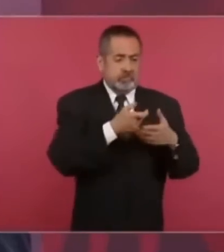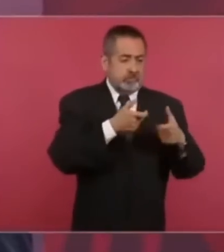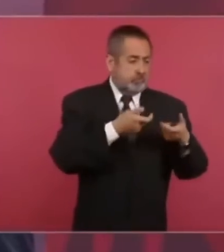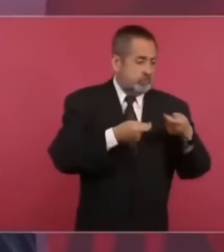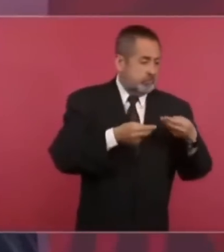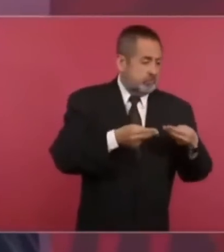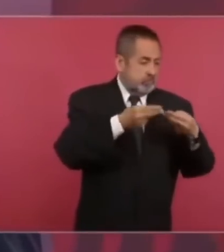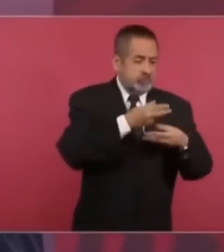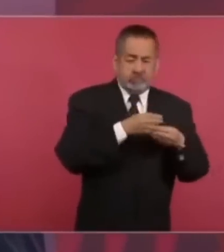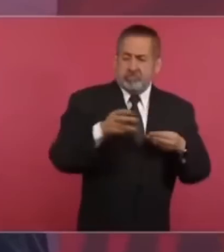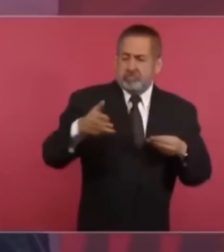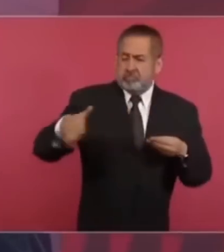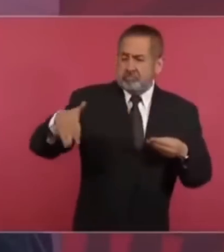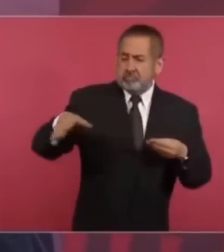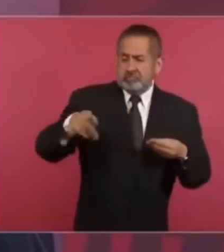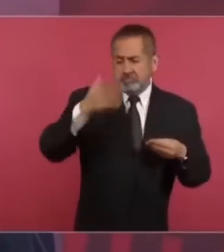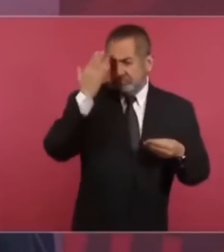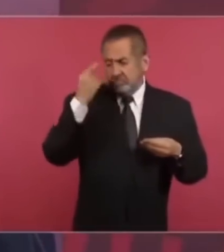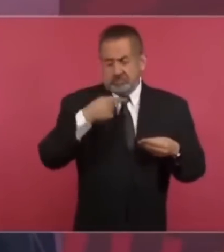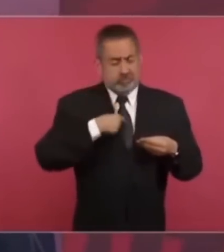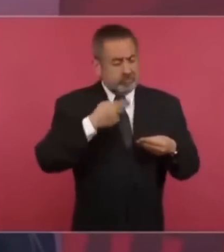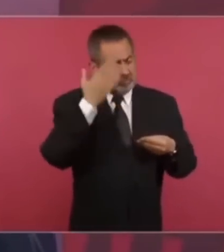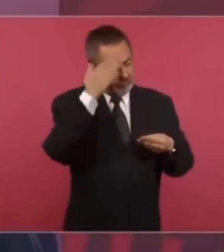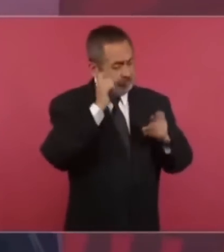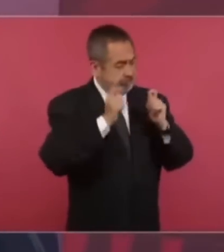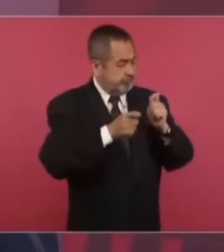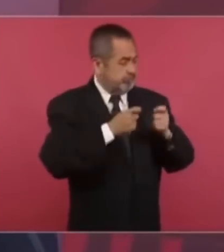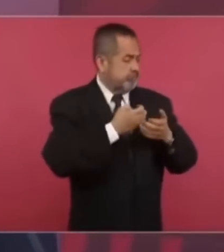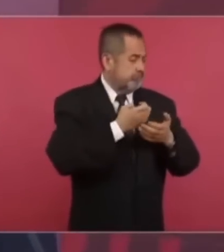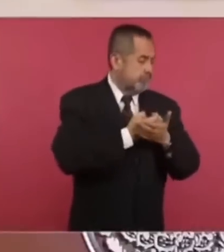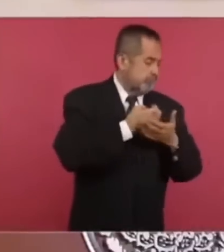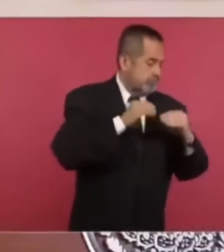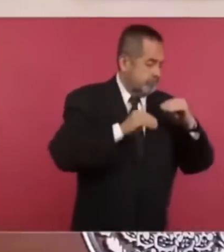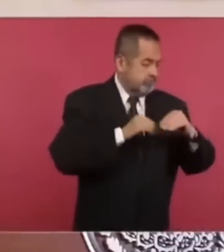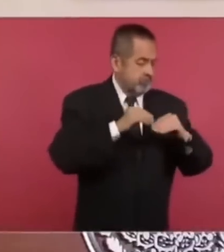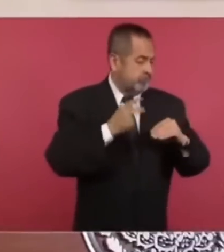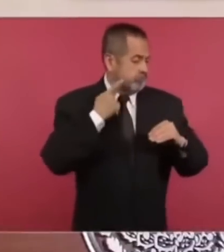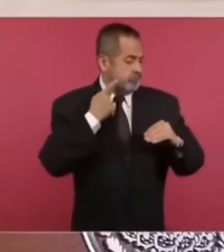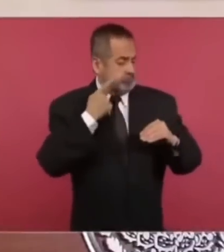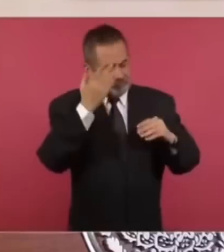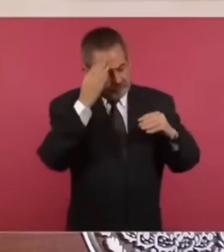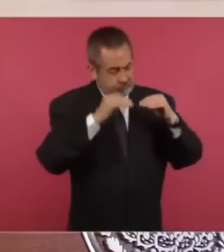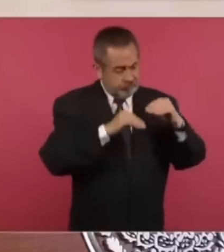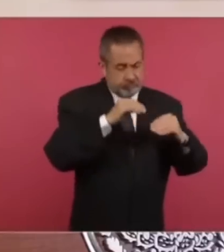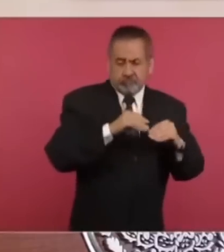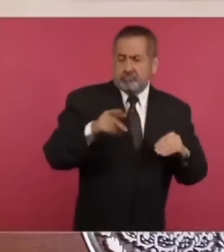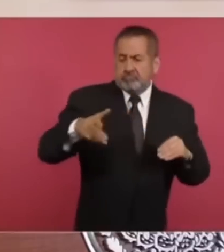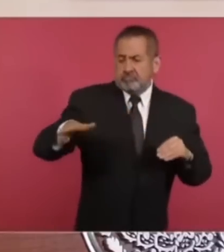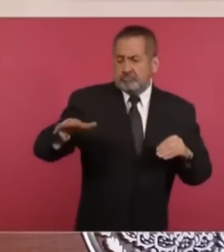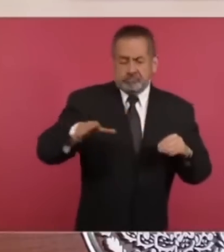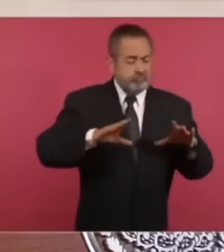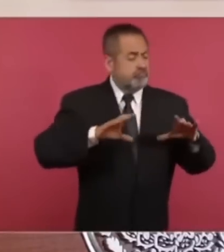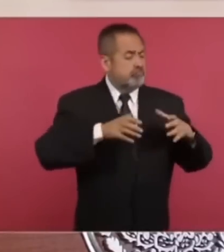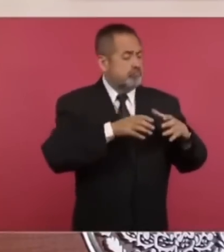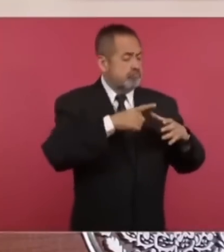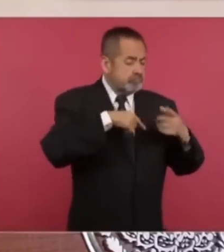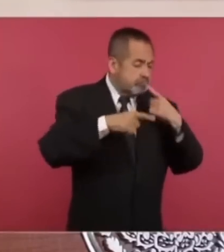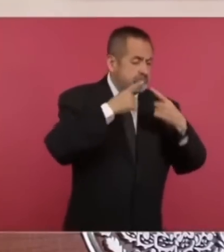de los economistas, la política, decían los politólogos, es asunto de los